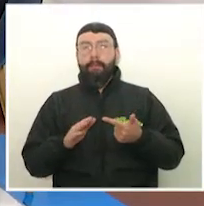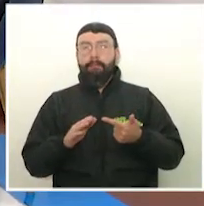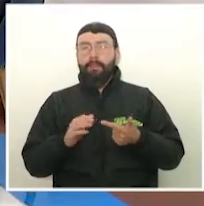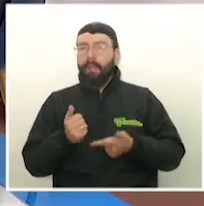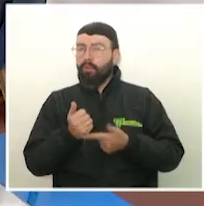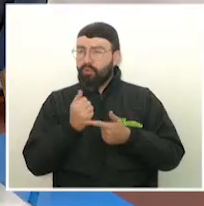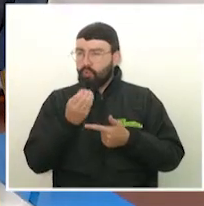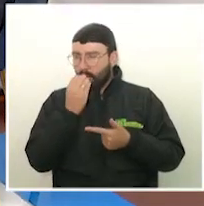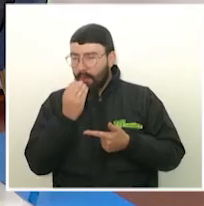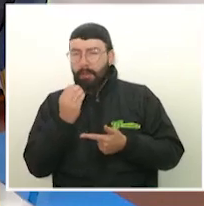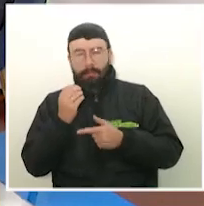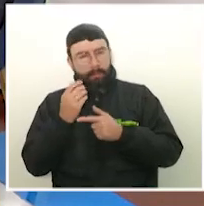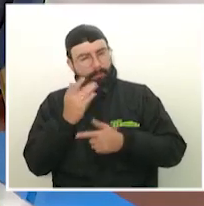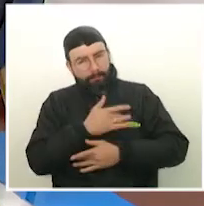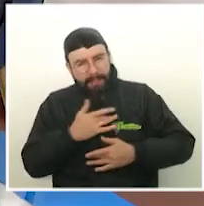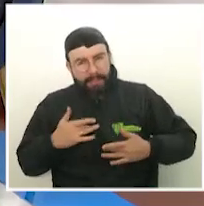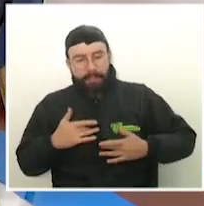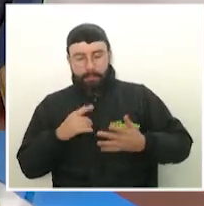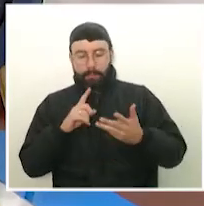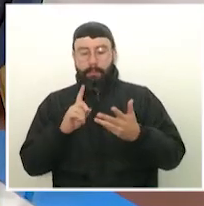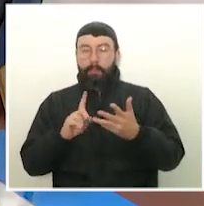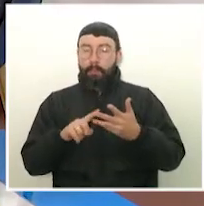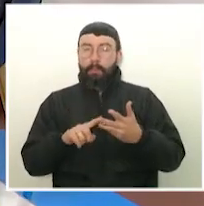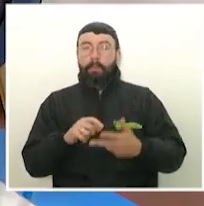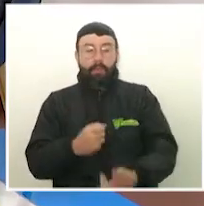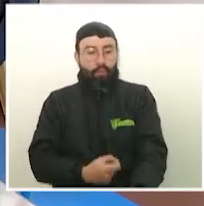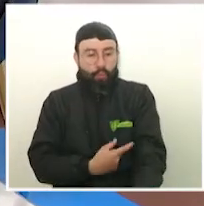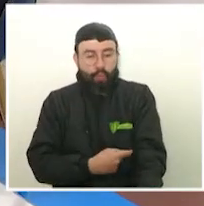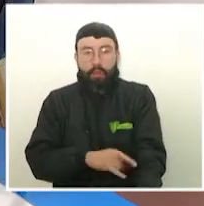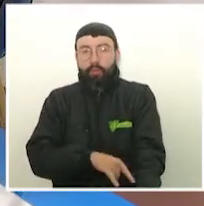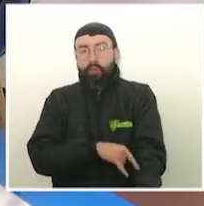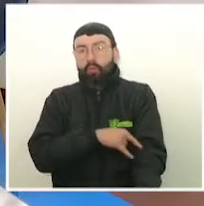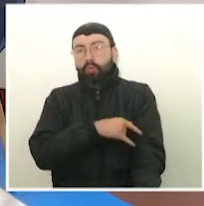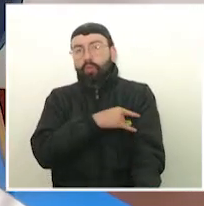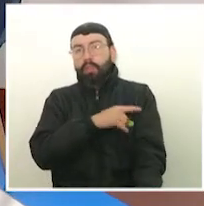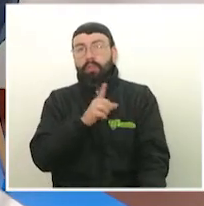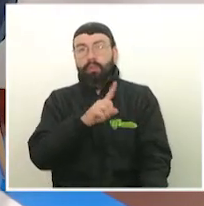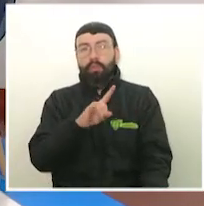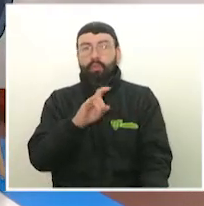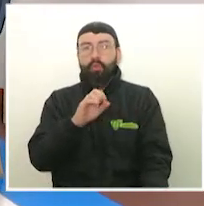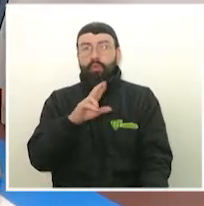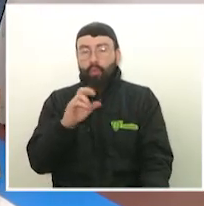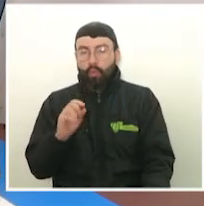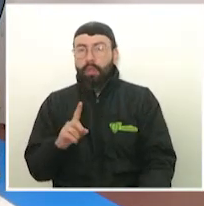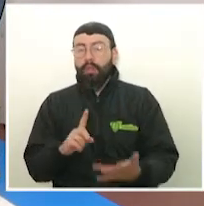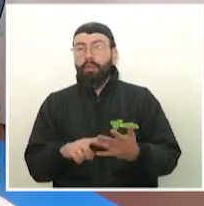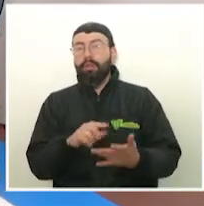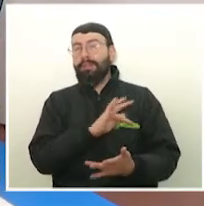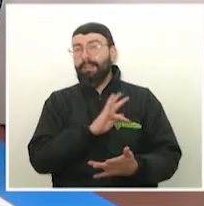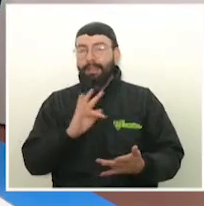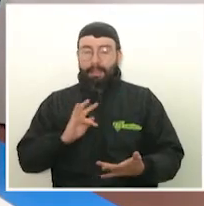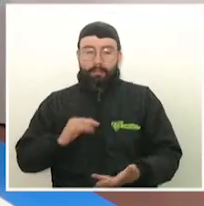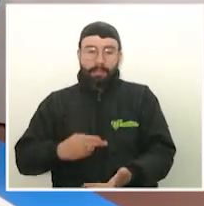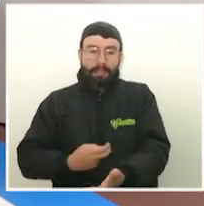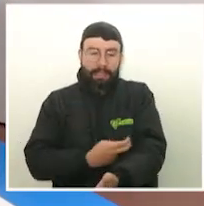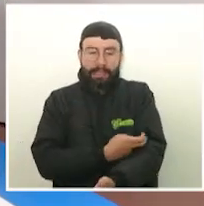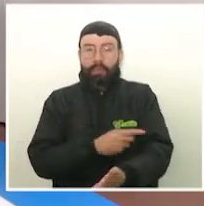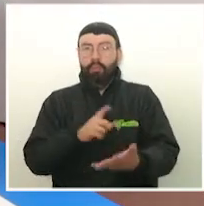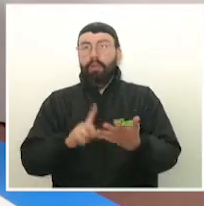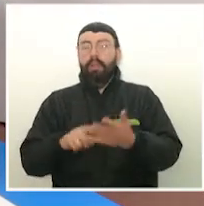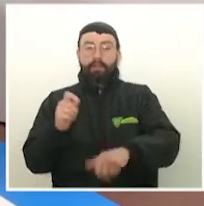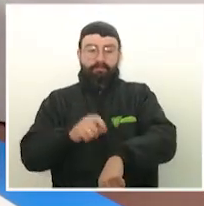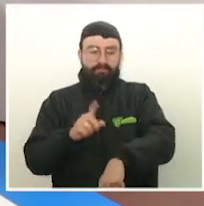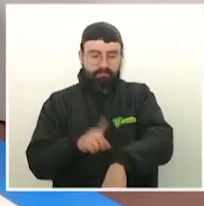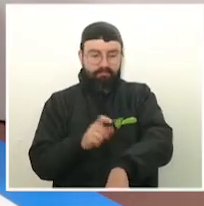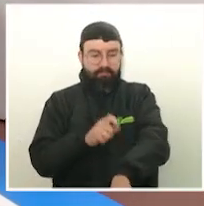ayunos, los sueros, la terapia neural, la acupuntura, todo el concepto